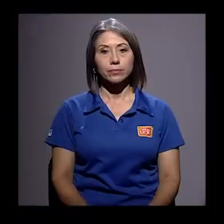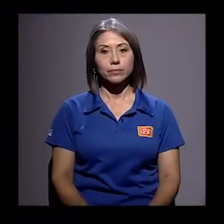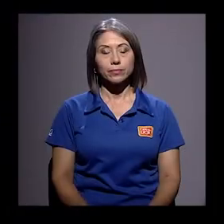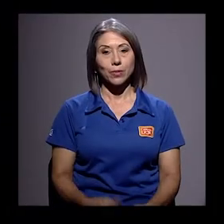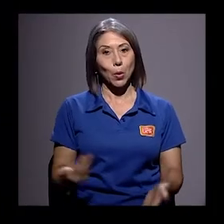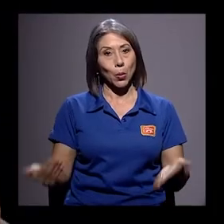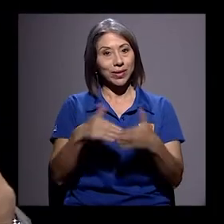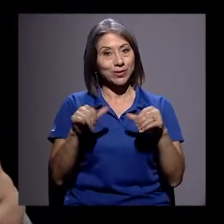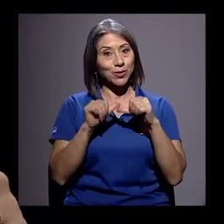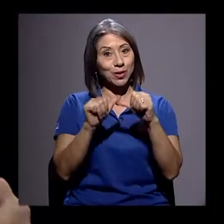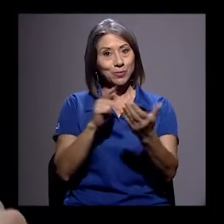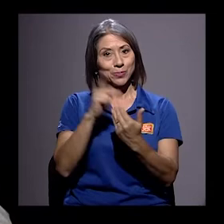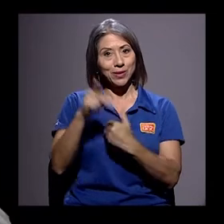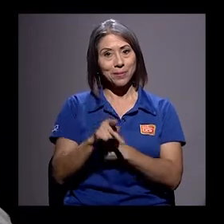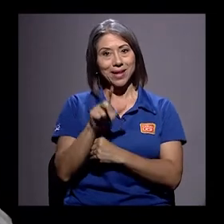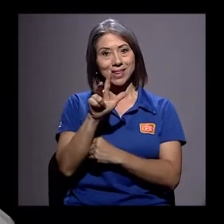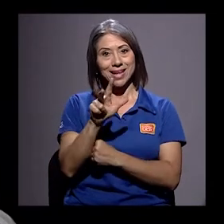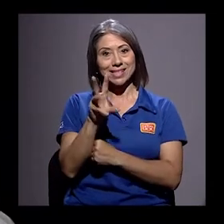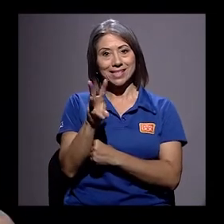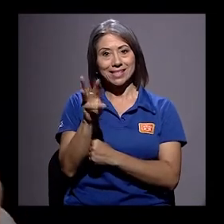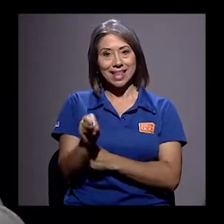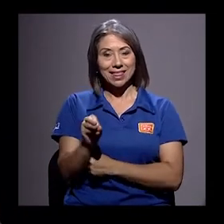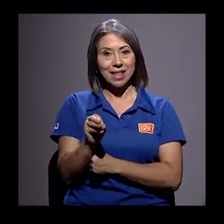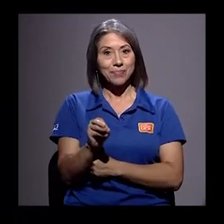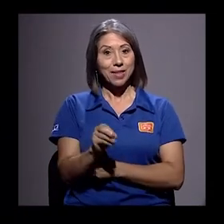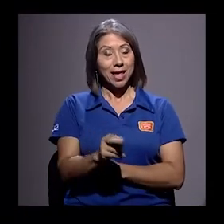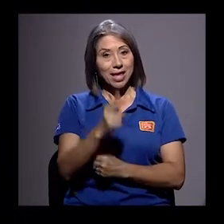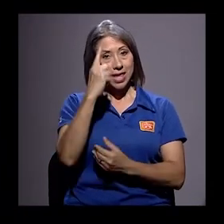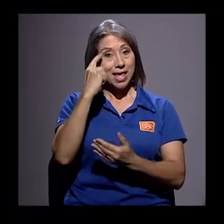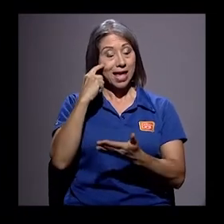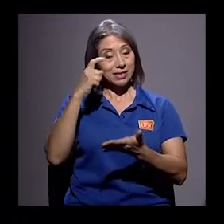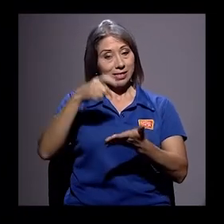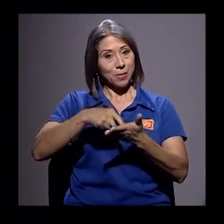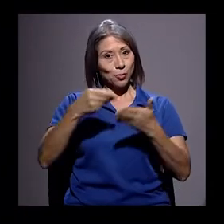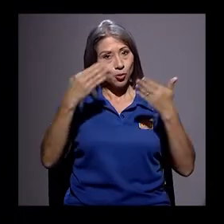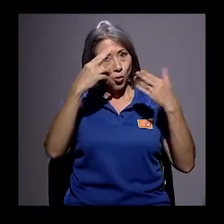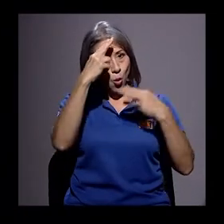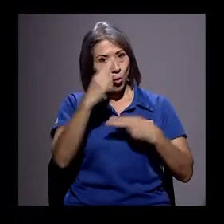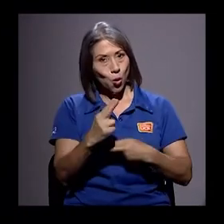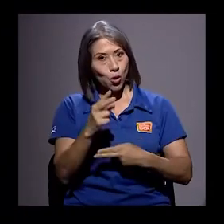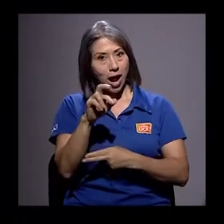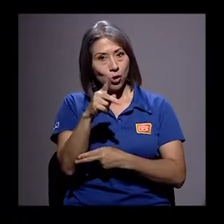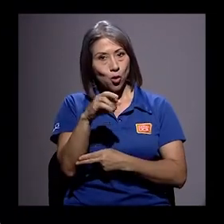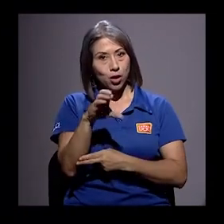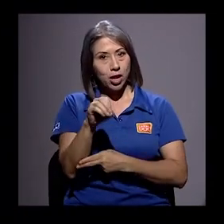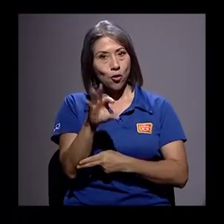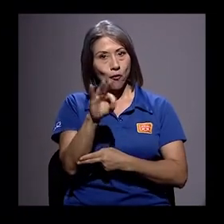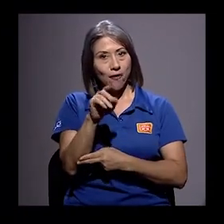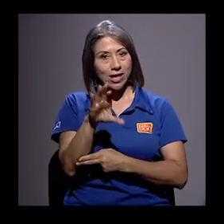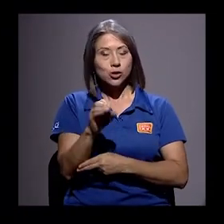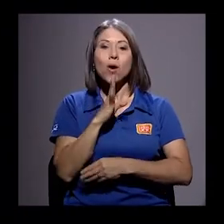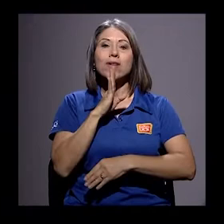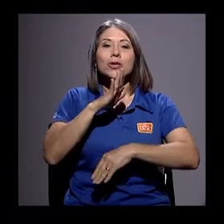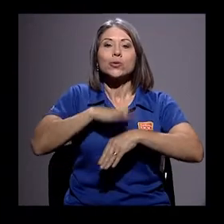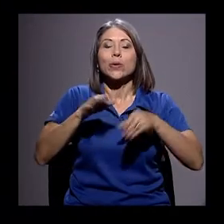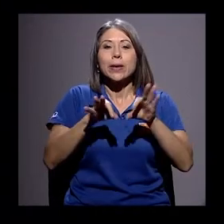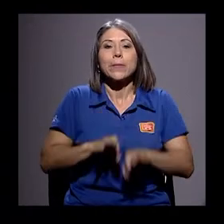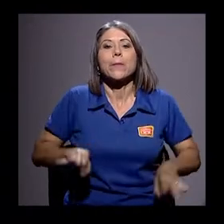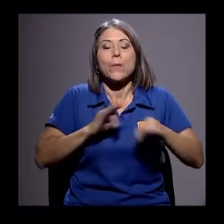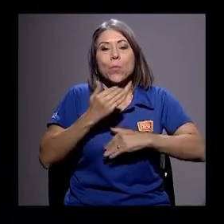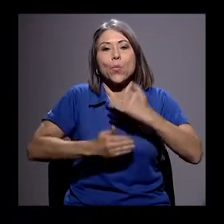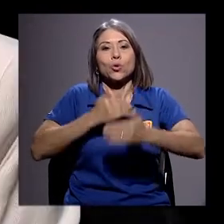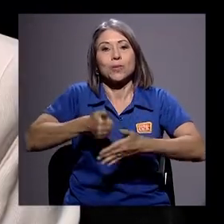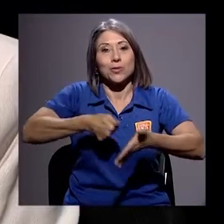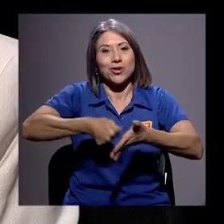regresamos estamos entre 60 y casualmente le hacemos honor a rodrigo facio conversando sobre la importancia de los procesos electorales y casualmente en asamblea